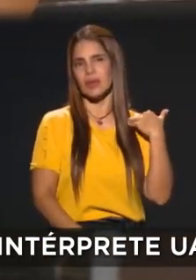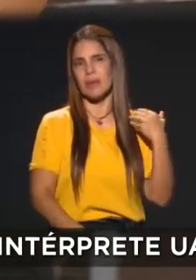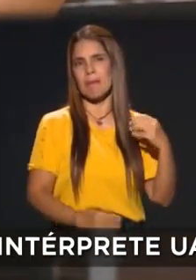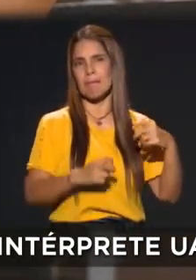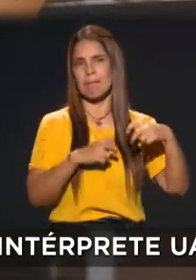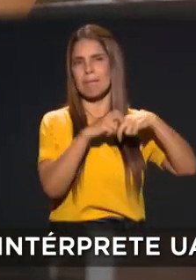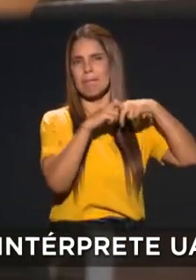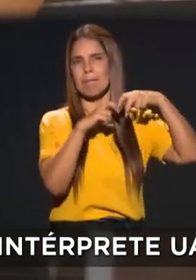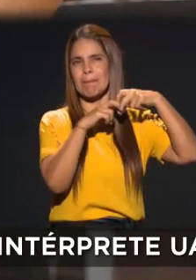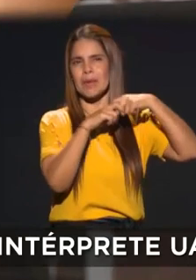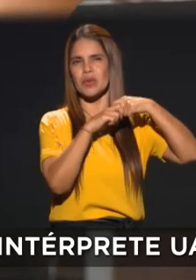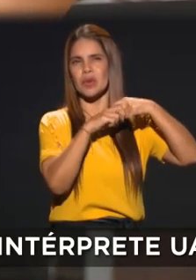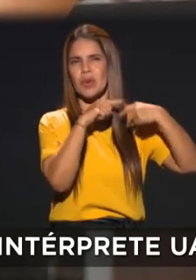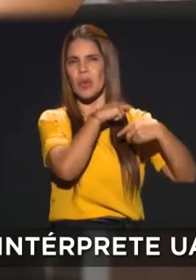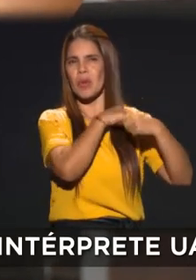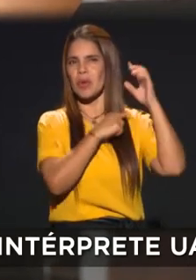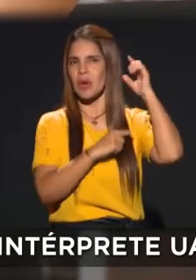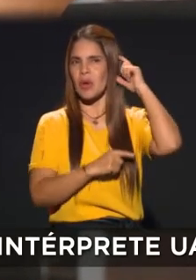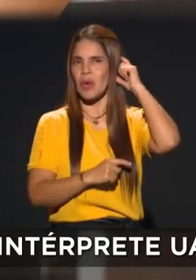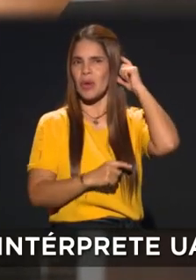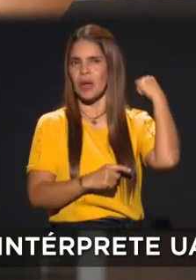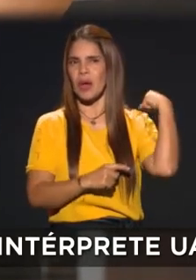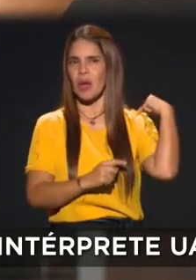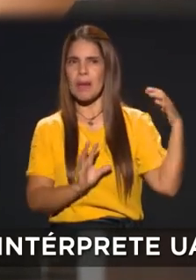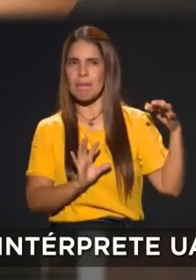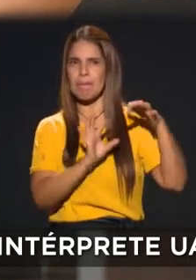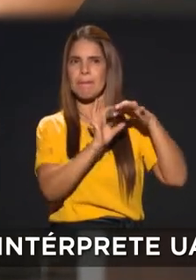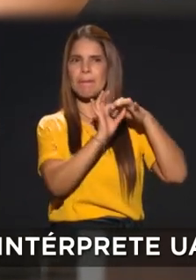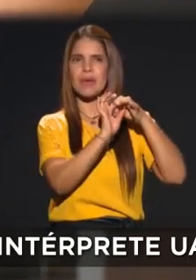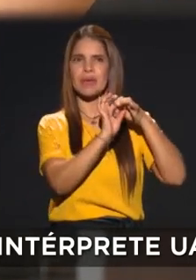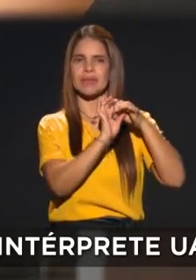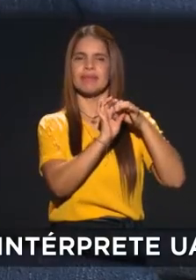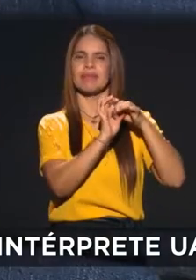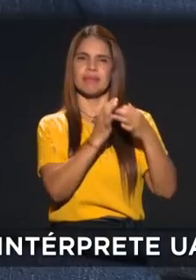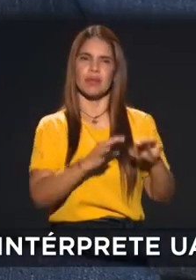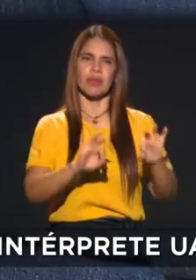músculo que une el hombro y la oreja, y sueltas, relajas.